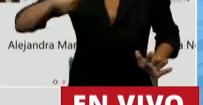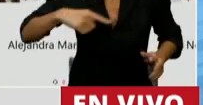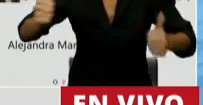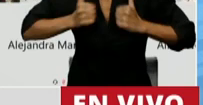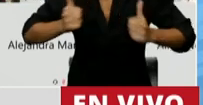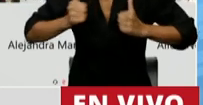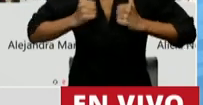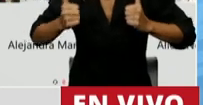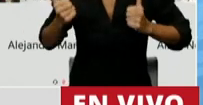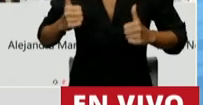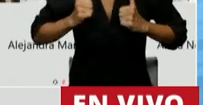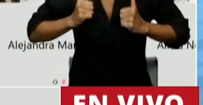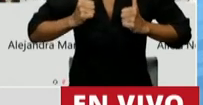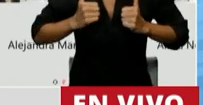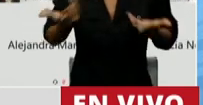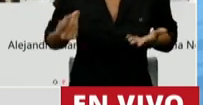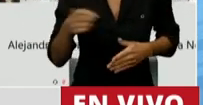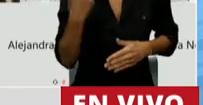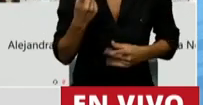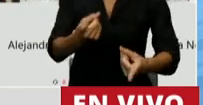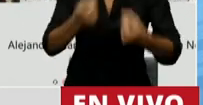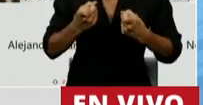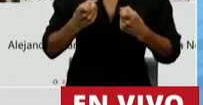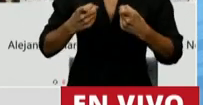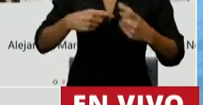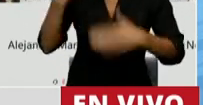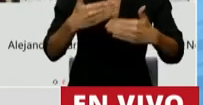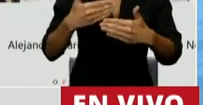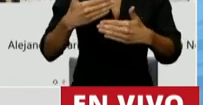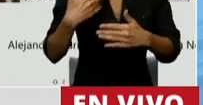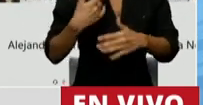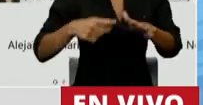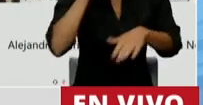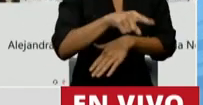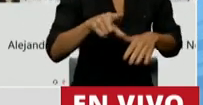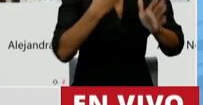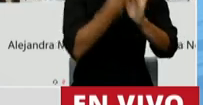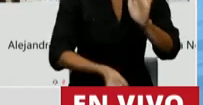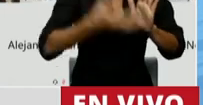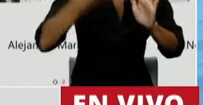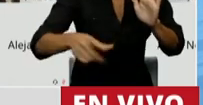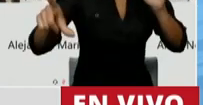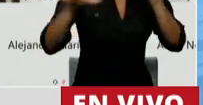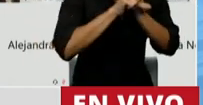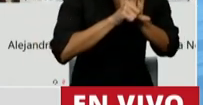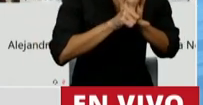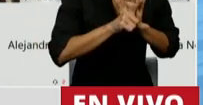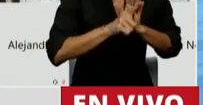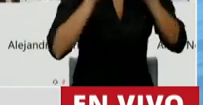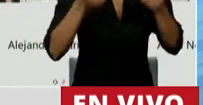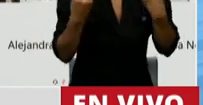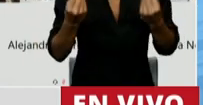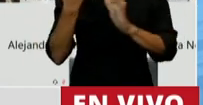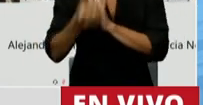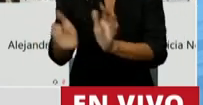y hacer que esta temática sea legal, sacarla de la clandestinidad? Y sacándolo de la clandestinidad también vamos a sacar